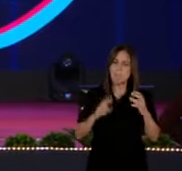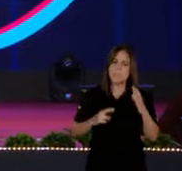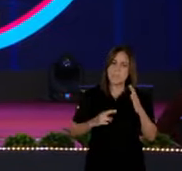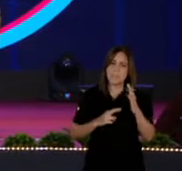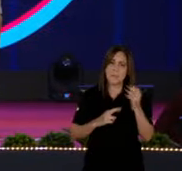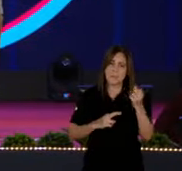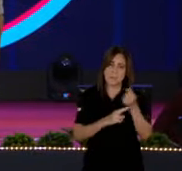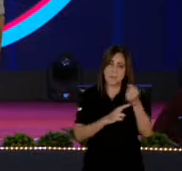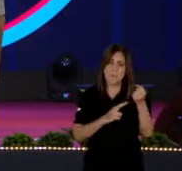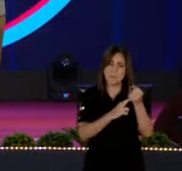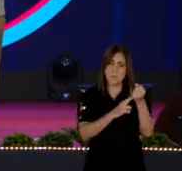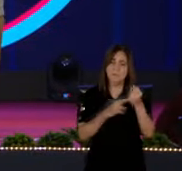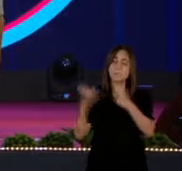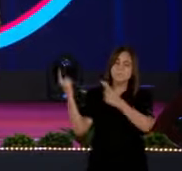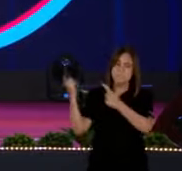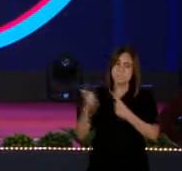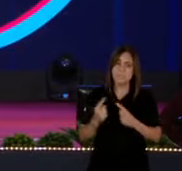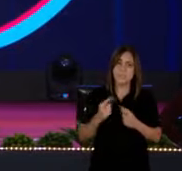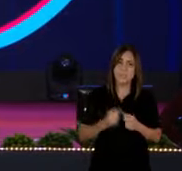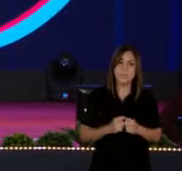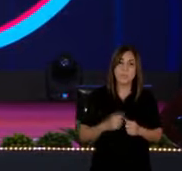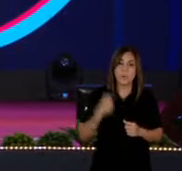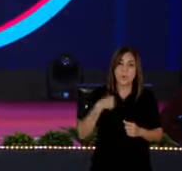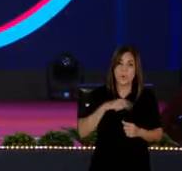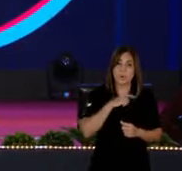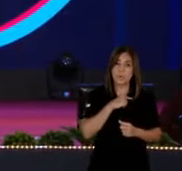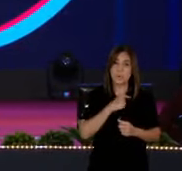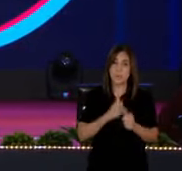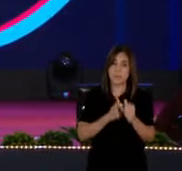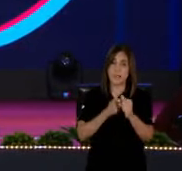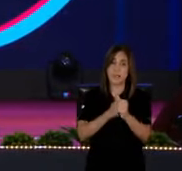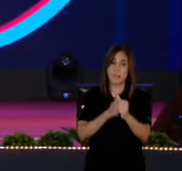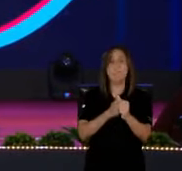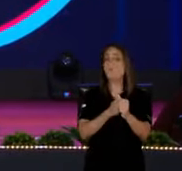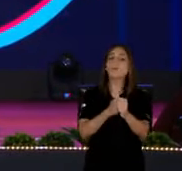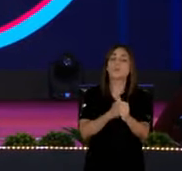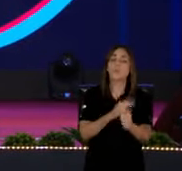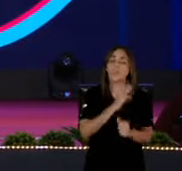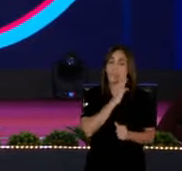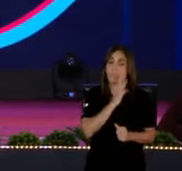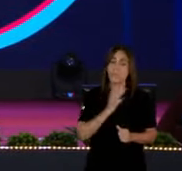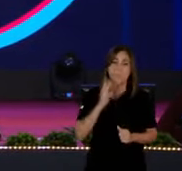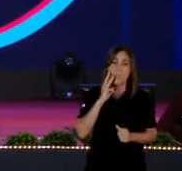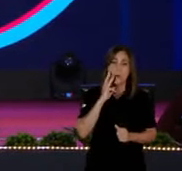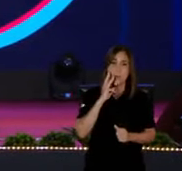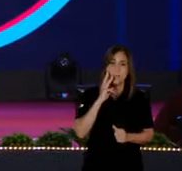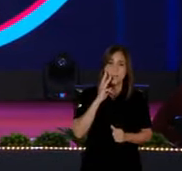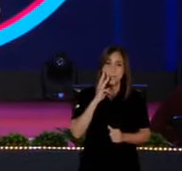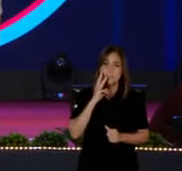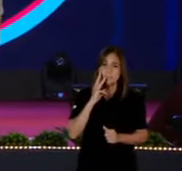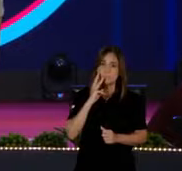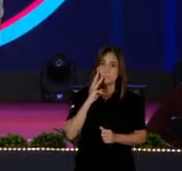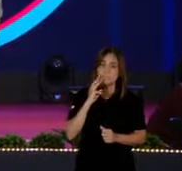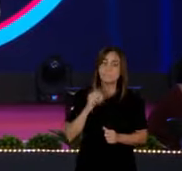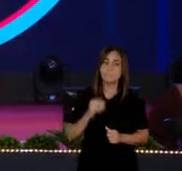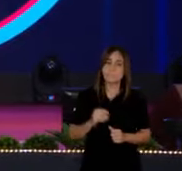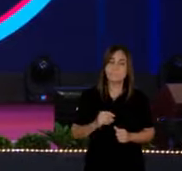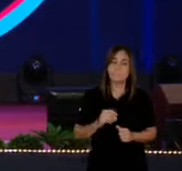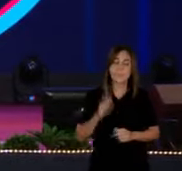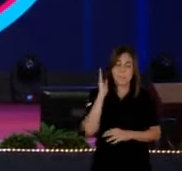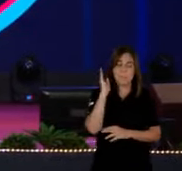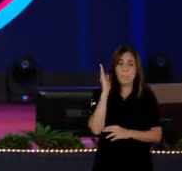del sacerdocio. Nuestra apóstol Wanda Rolón, que ya lo ha dicho en varias ocasiones, la estaremos viendo desde una